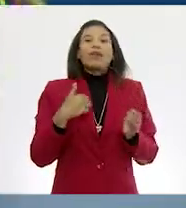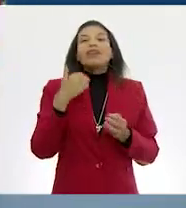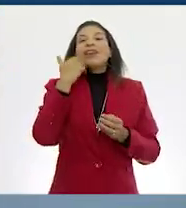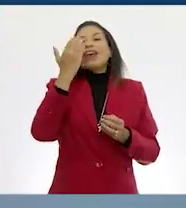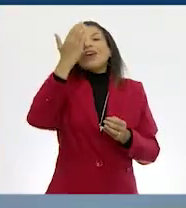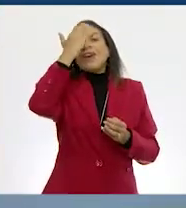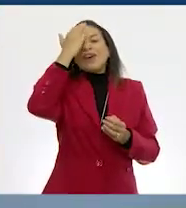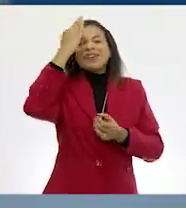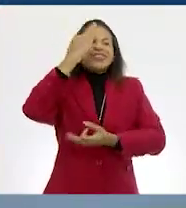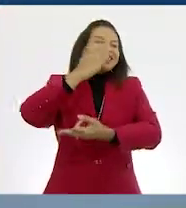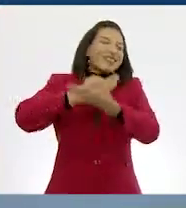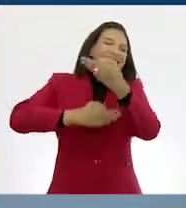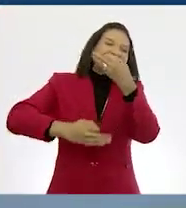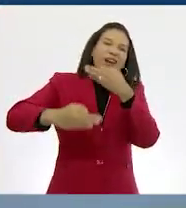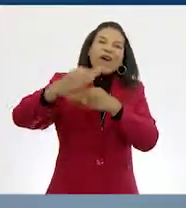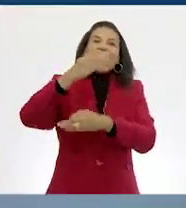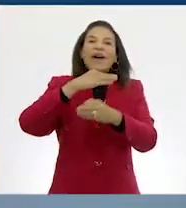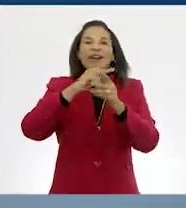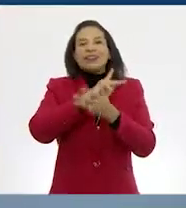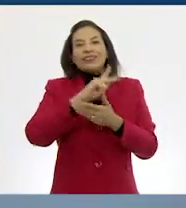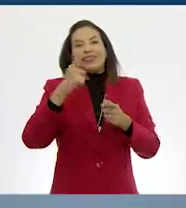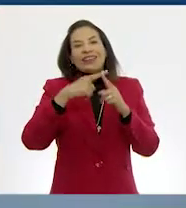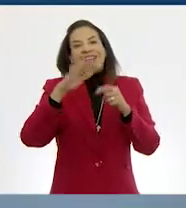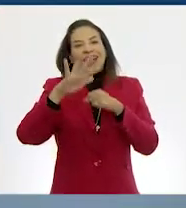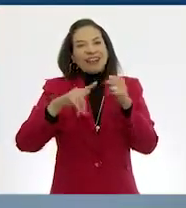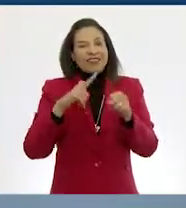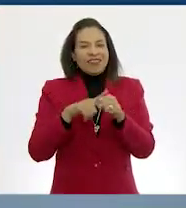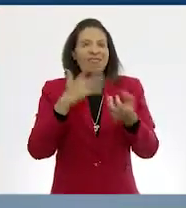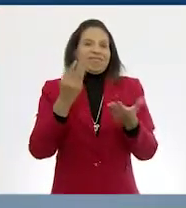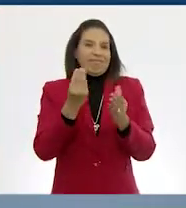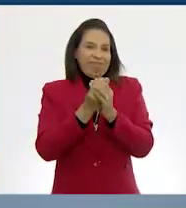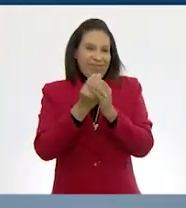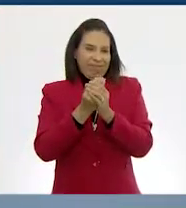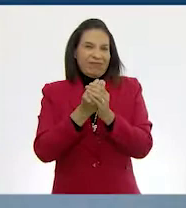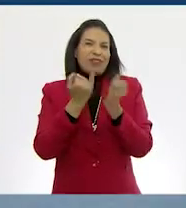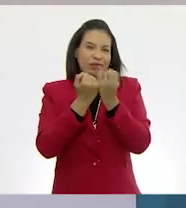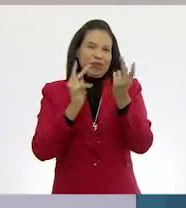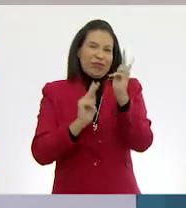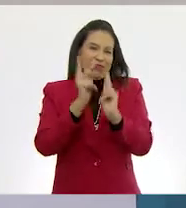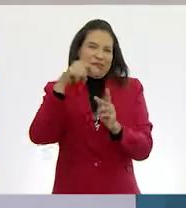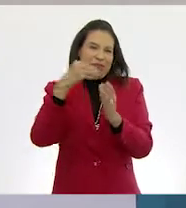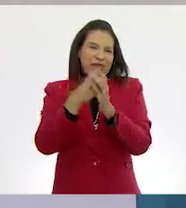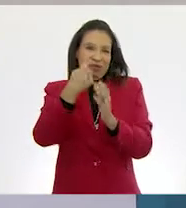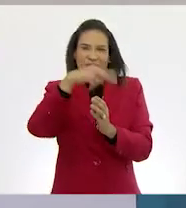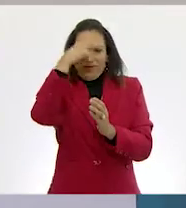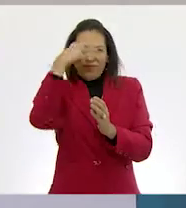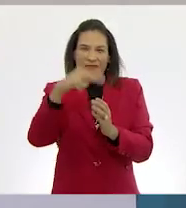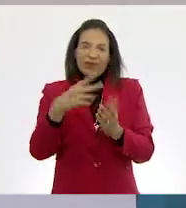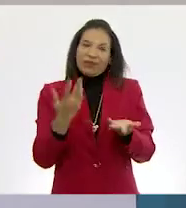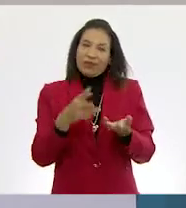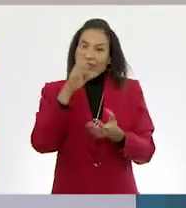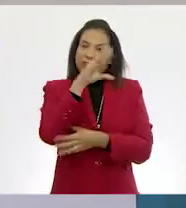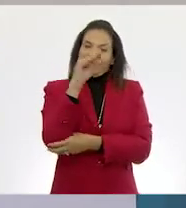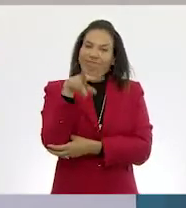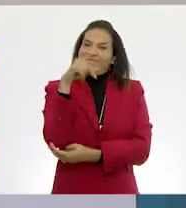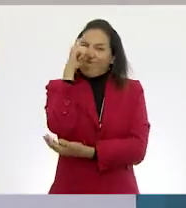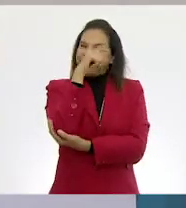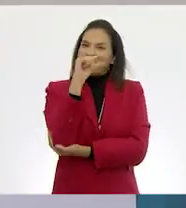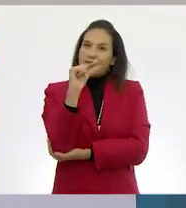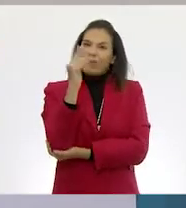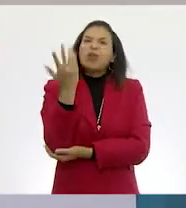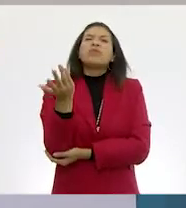conocer todas esas especies endémicas de mexico todo será un poco complicado